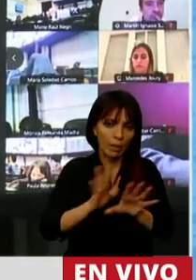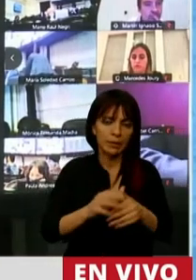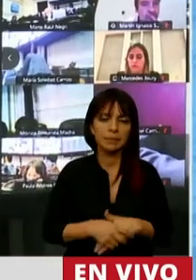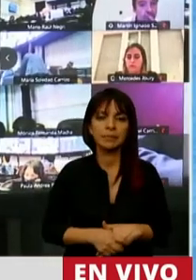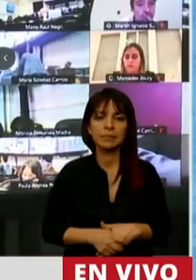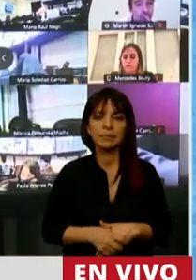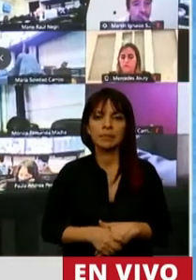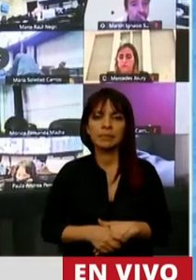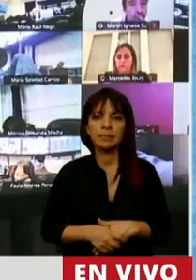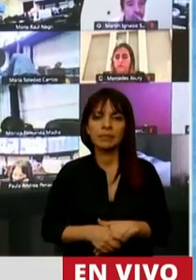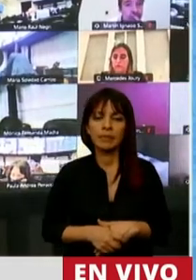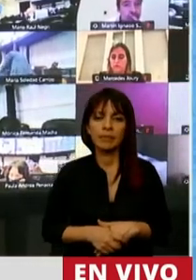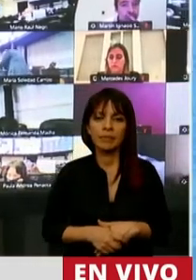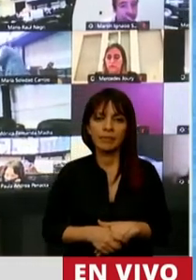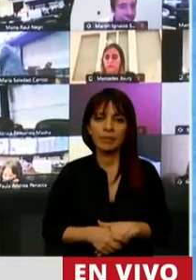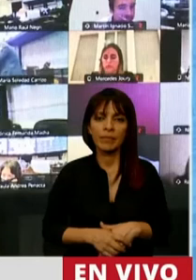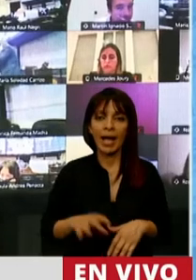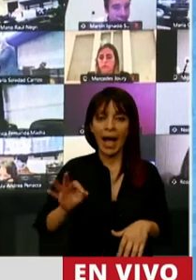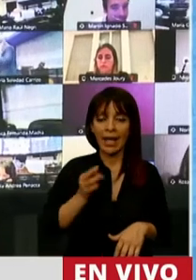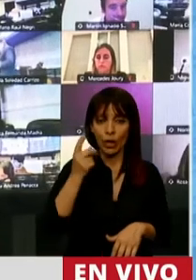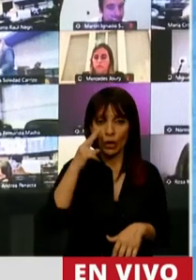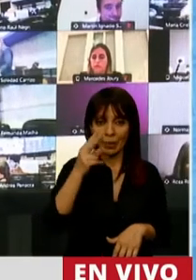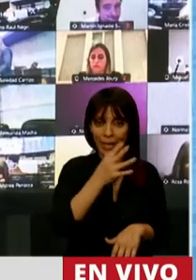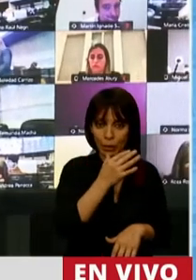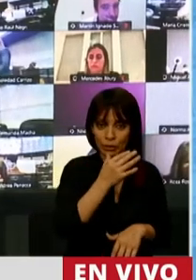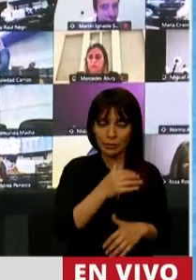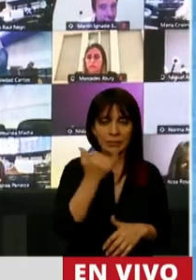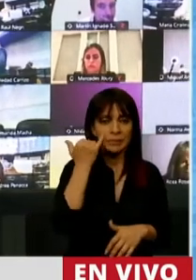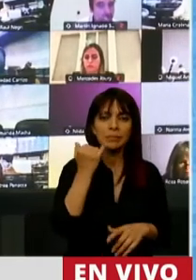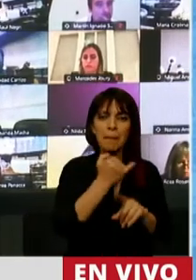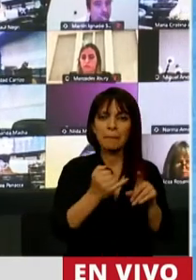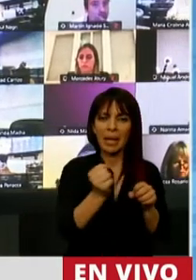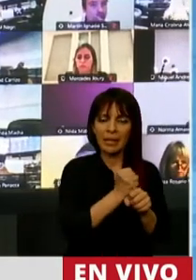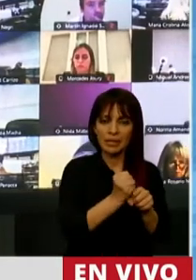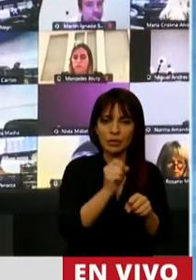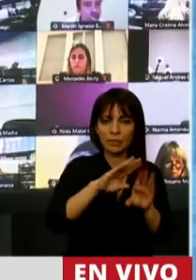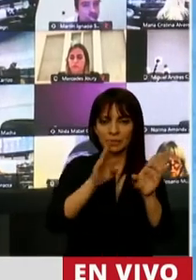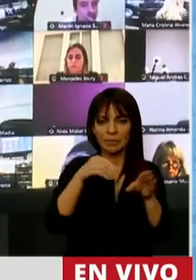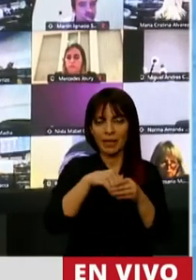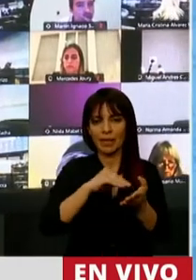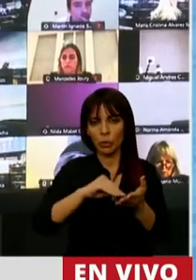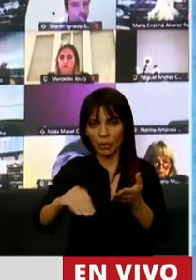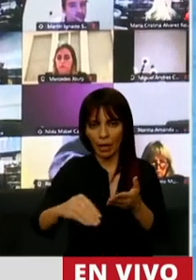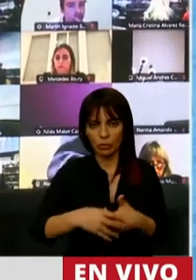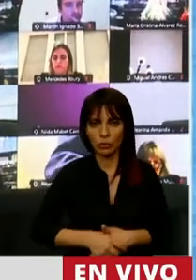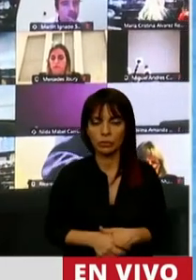de un proyecto, en el año 2014 le hemos dado media sanción en la Cámara de Diputados